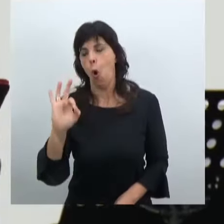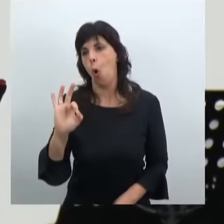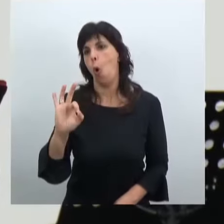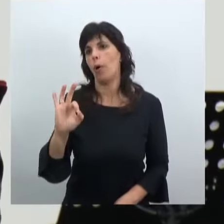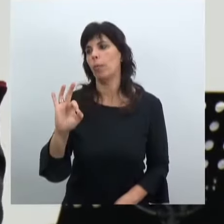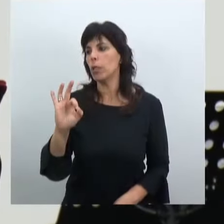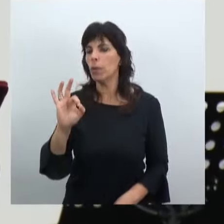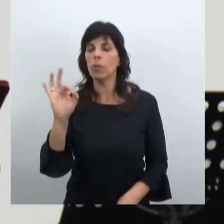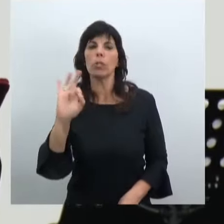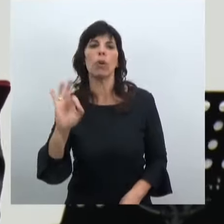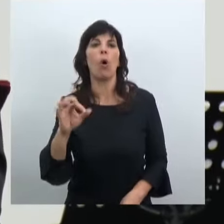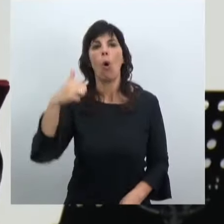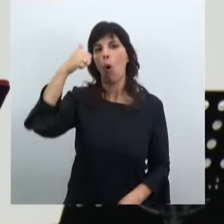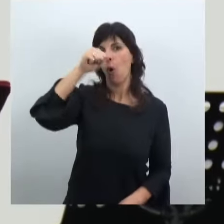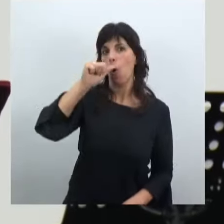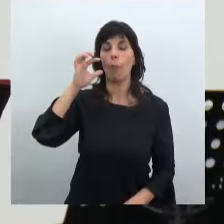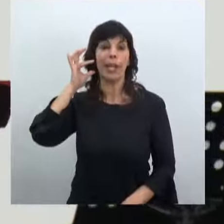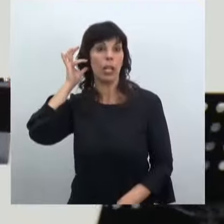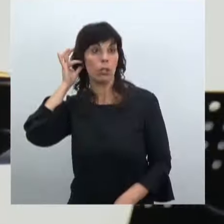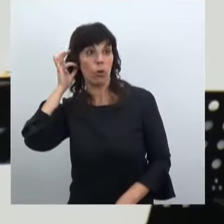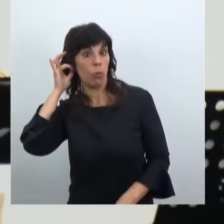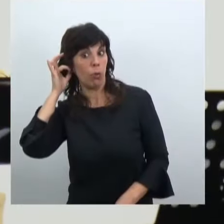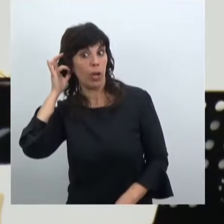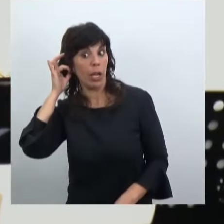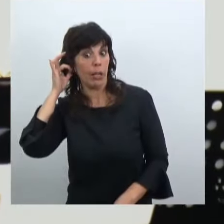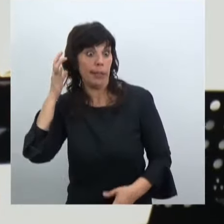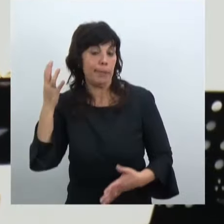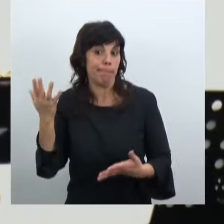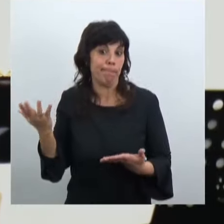homosexuales, incluso del Barça.